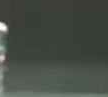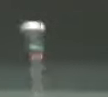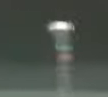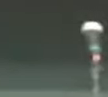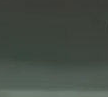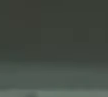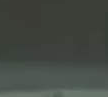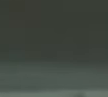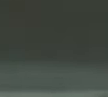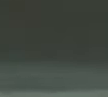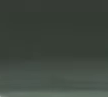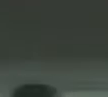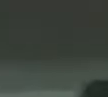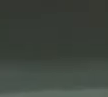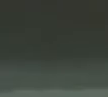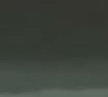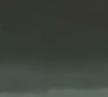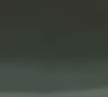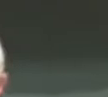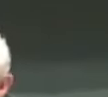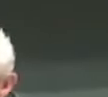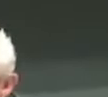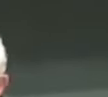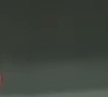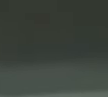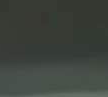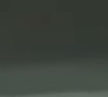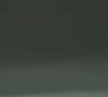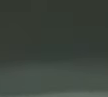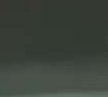Dele un aplauso grande al majestuoso en esta noche.